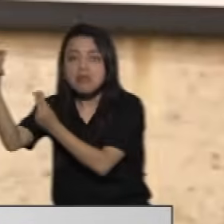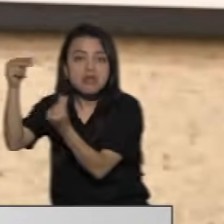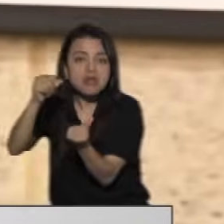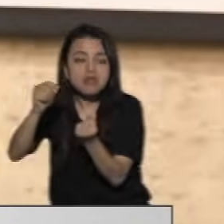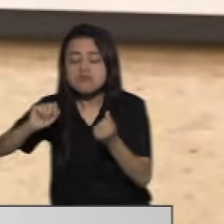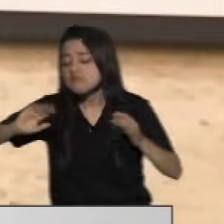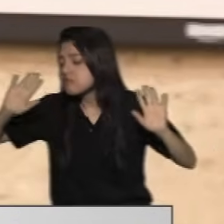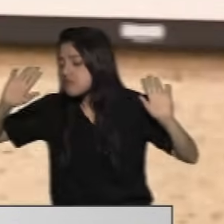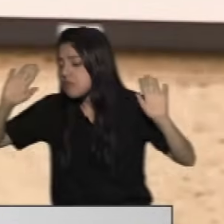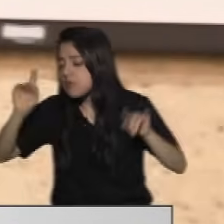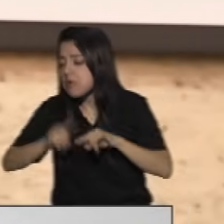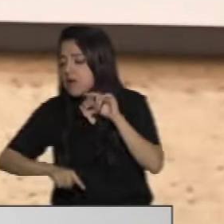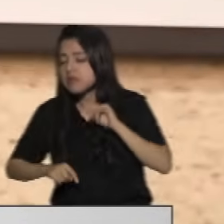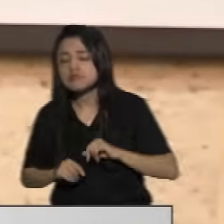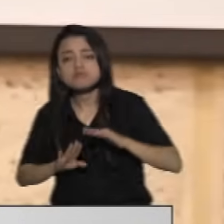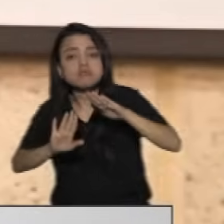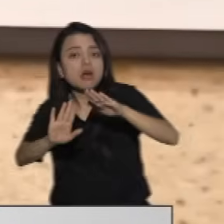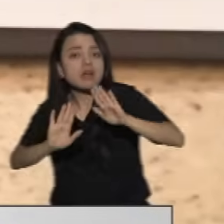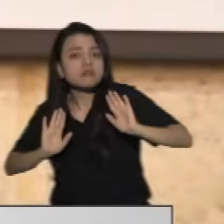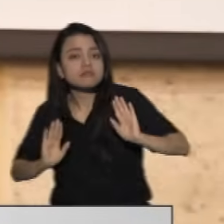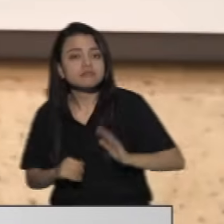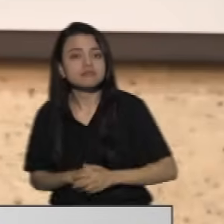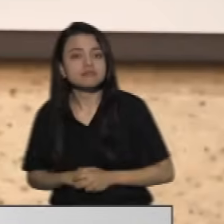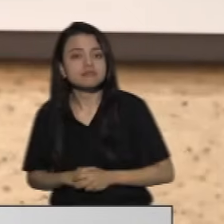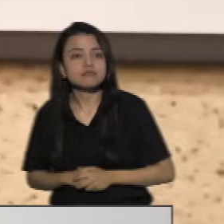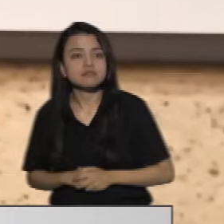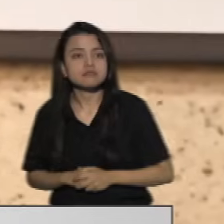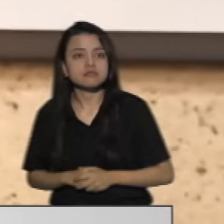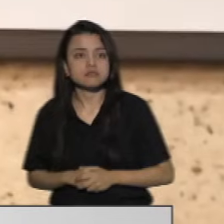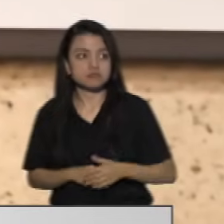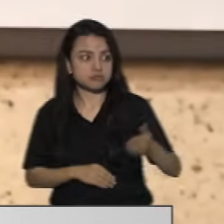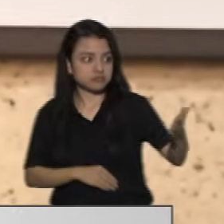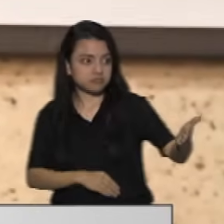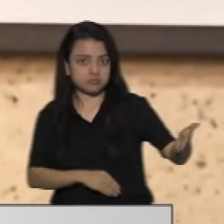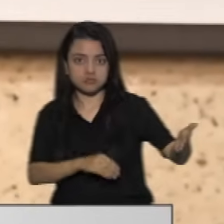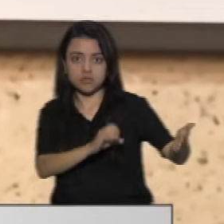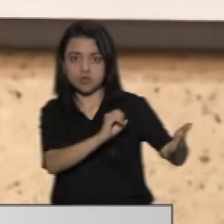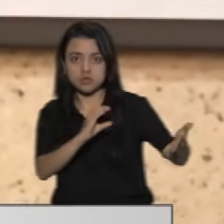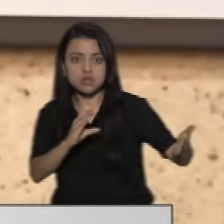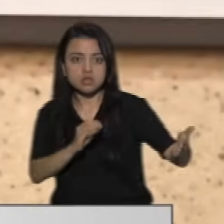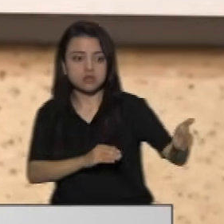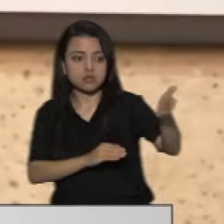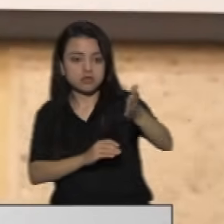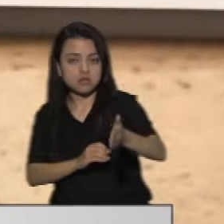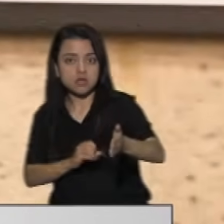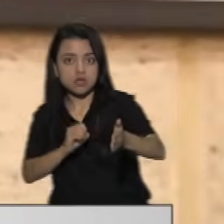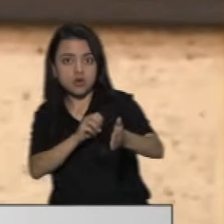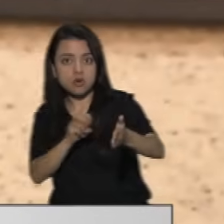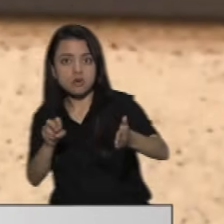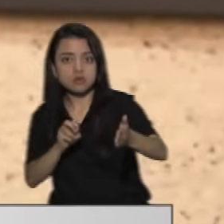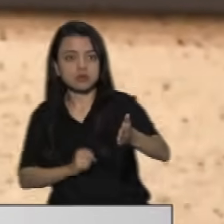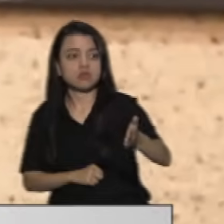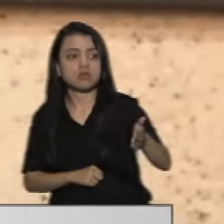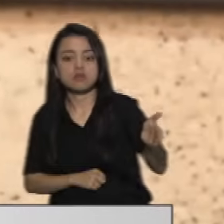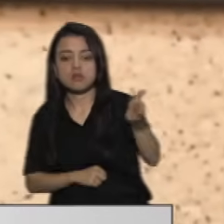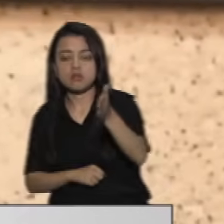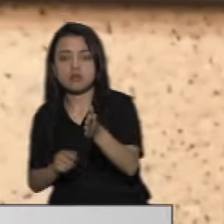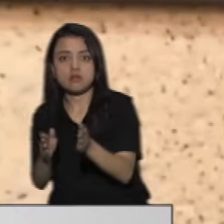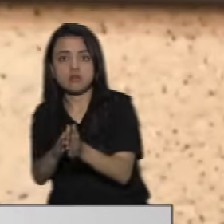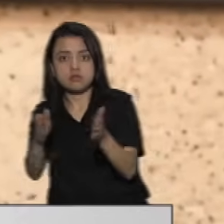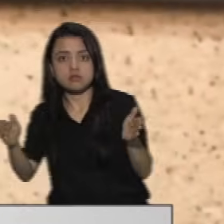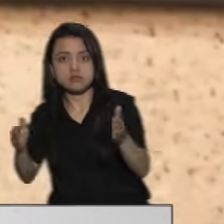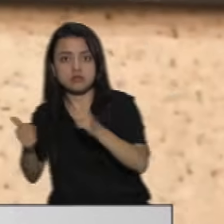caso y paren el metro. Paró el Regiotram de Occidente, paró el Regiotram del Norte, paró la extensión de la avenida